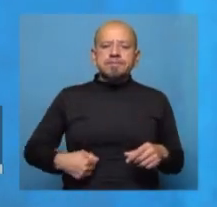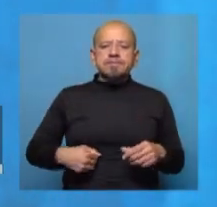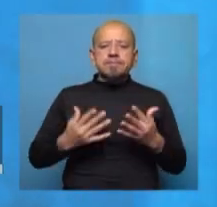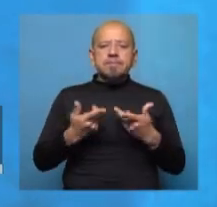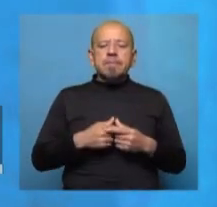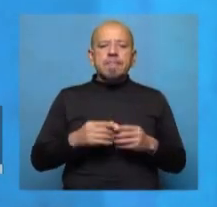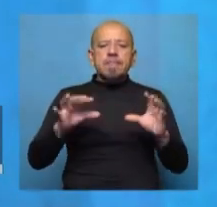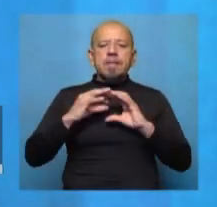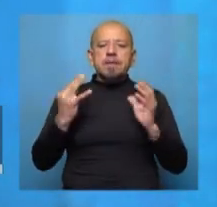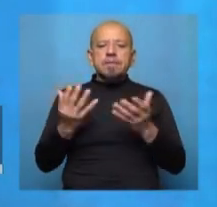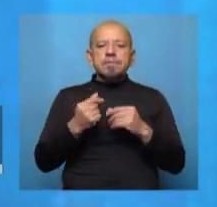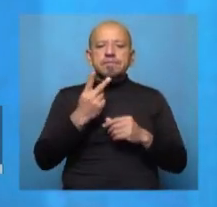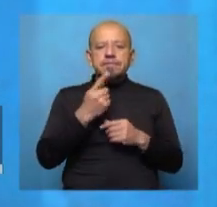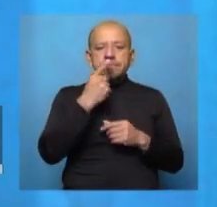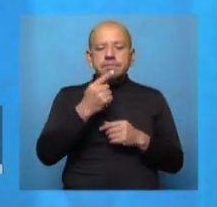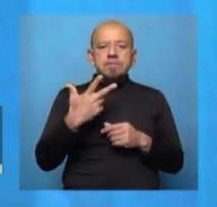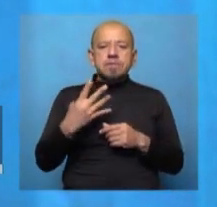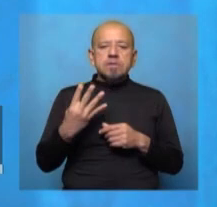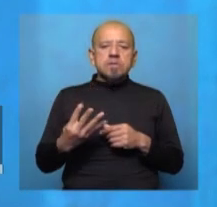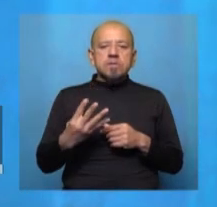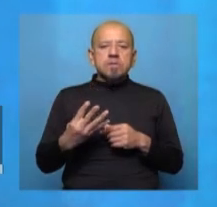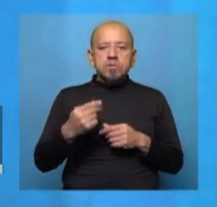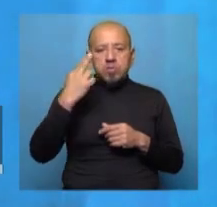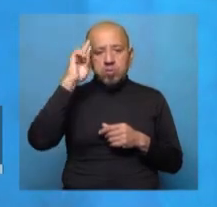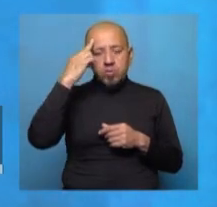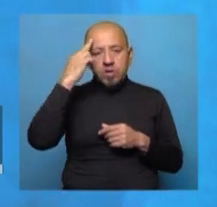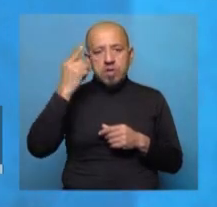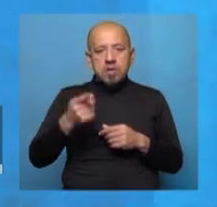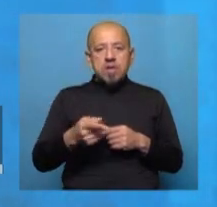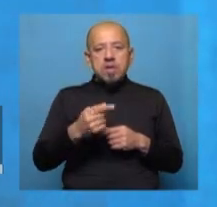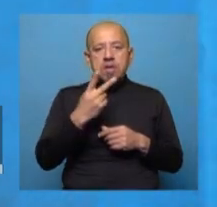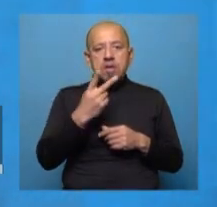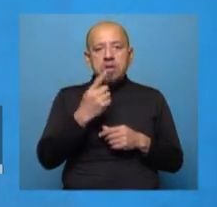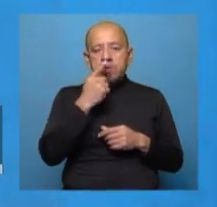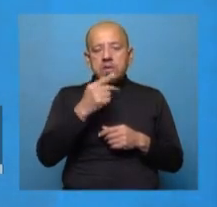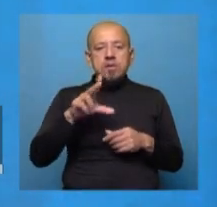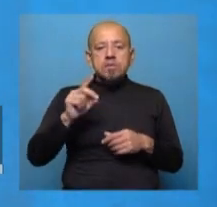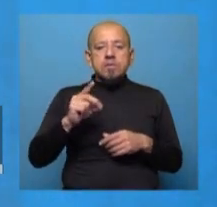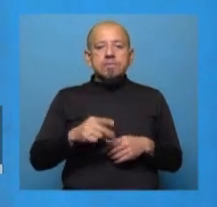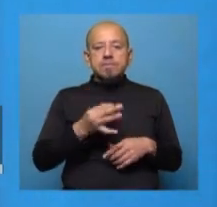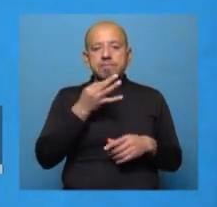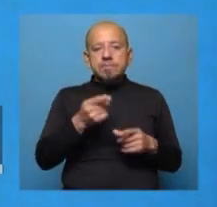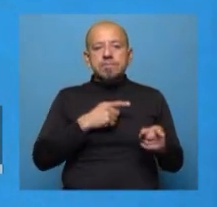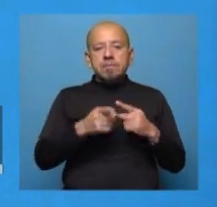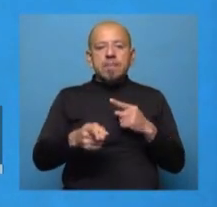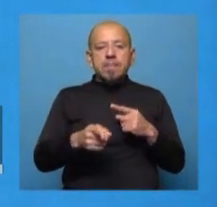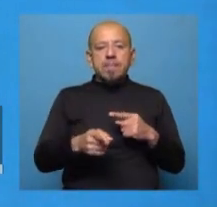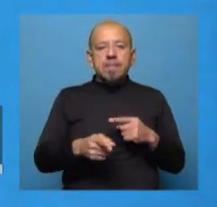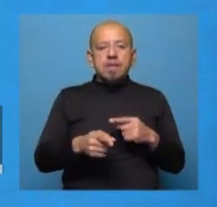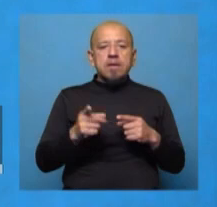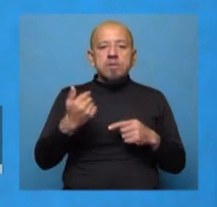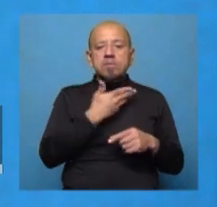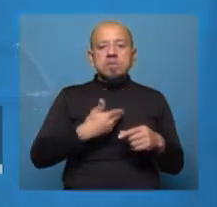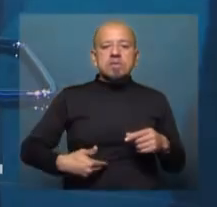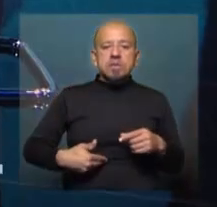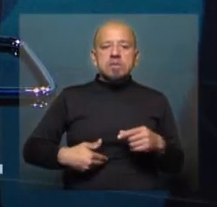del 2034 y Uruguay se quedara con el Mundial del 2030 y se habló directamente con Shin ping de estos